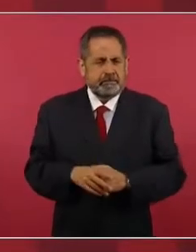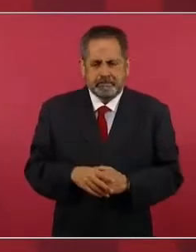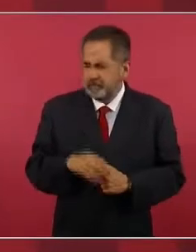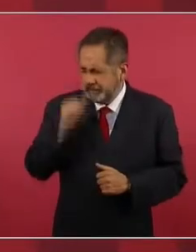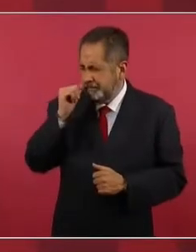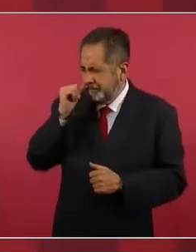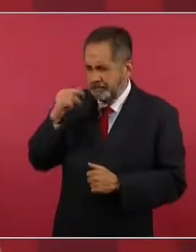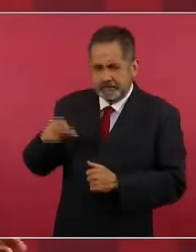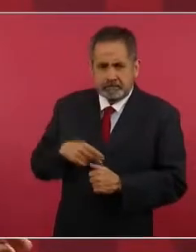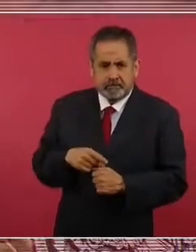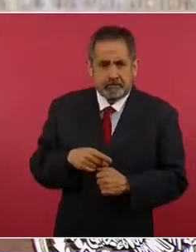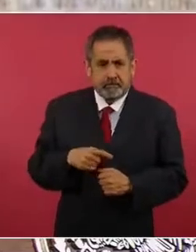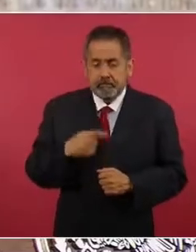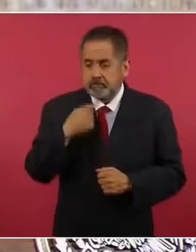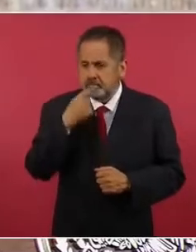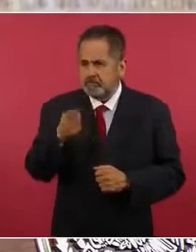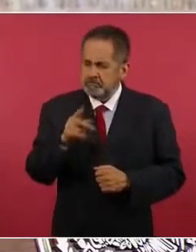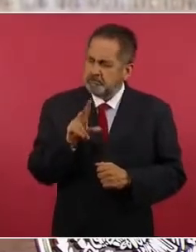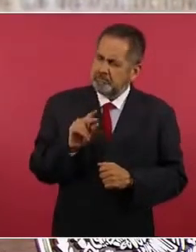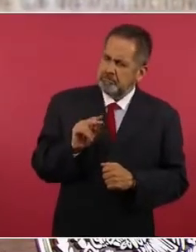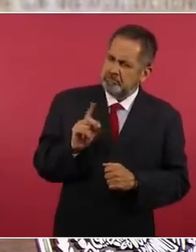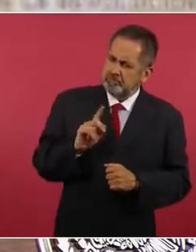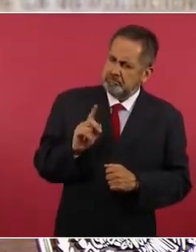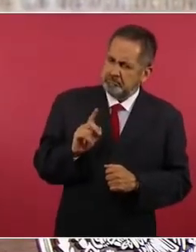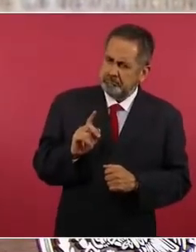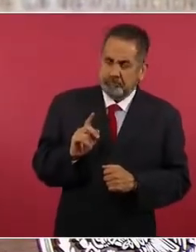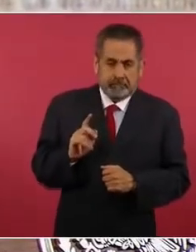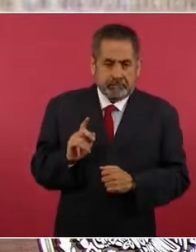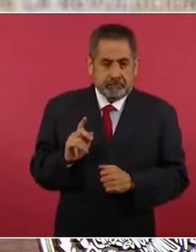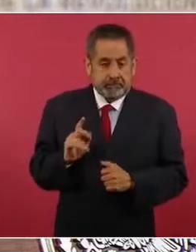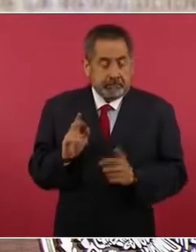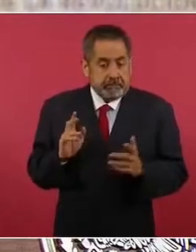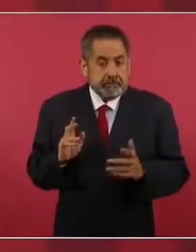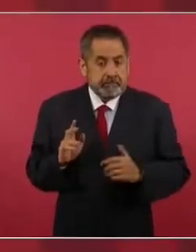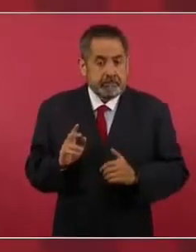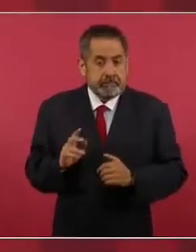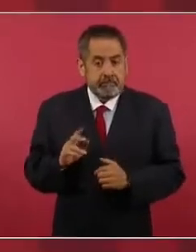ayer y dije que no, porque